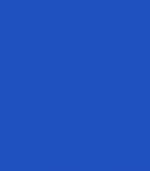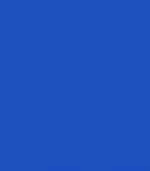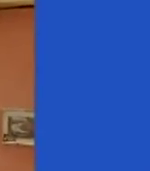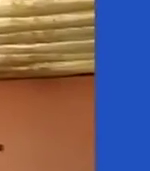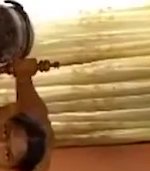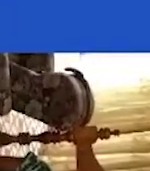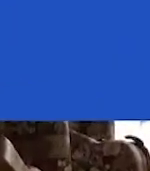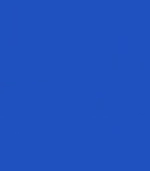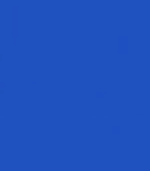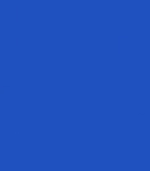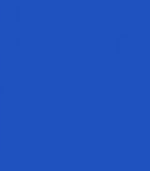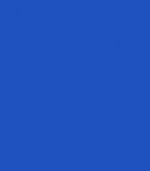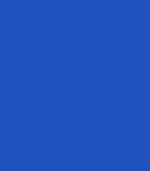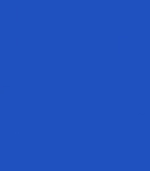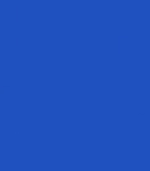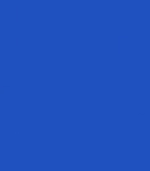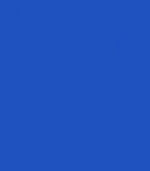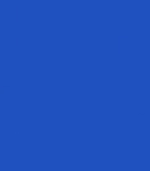i